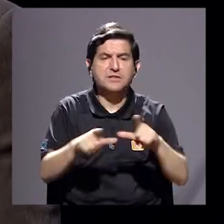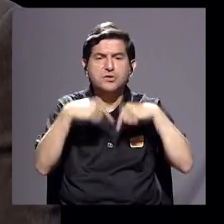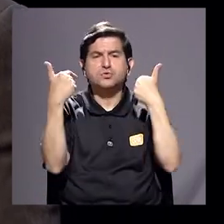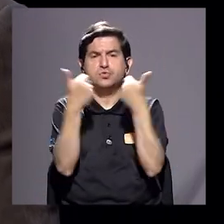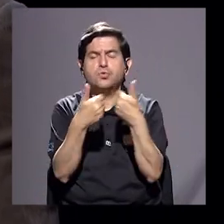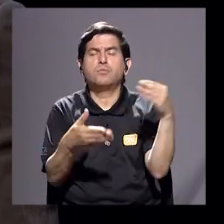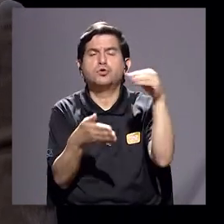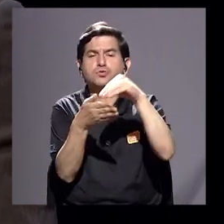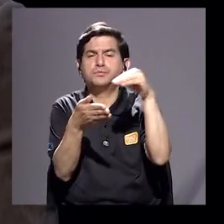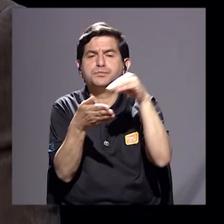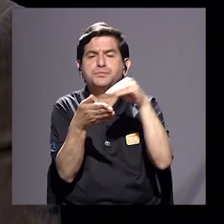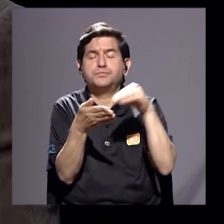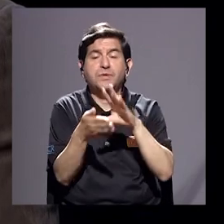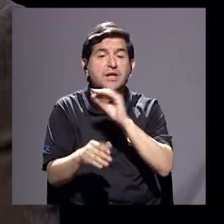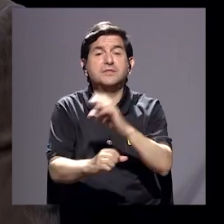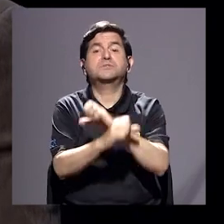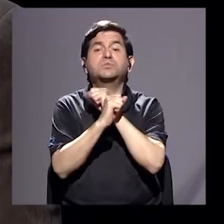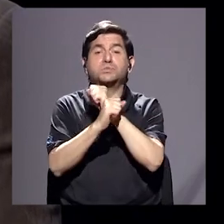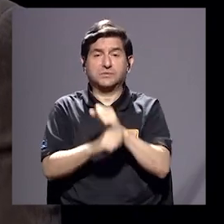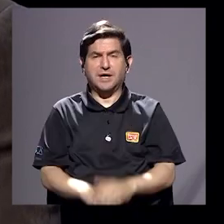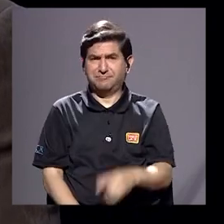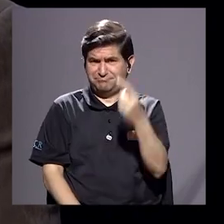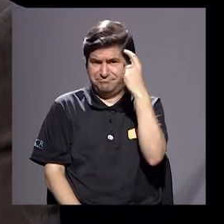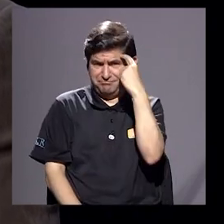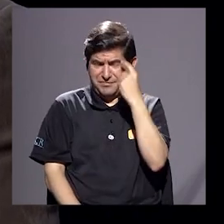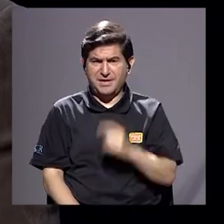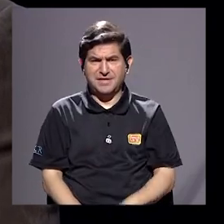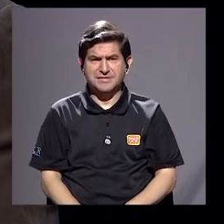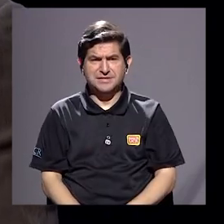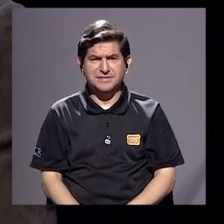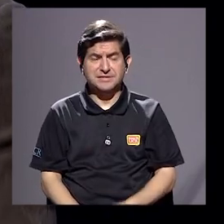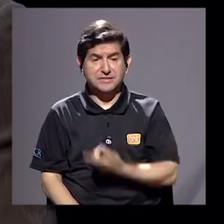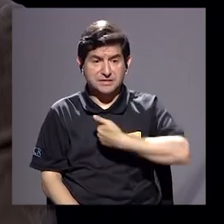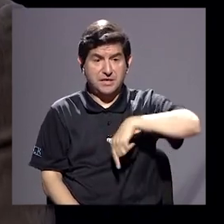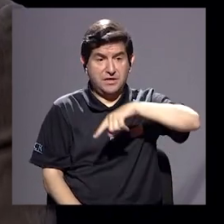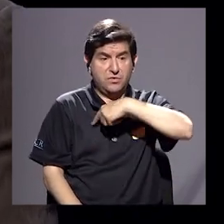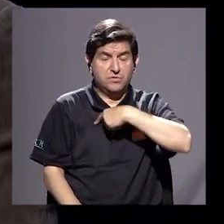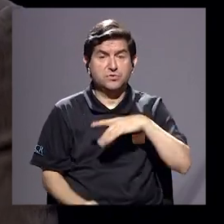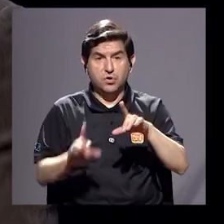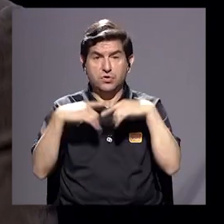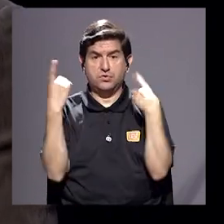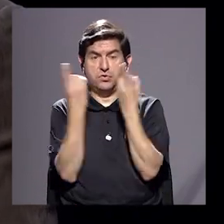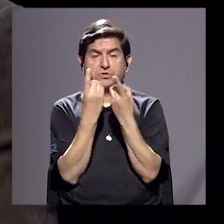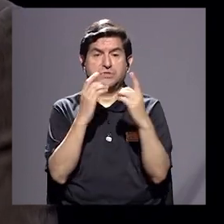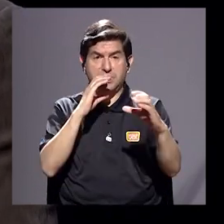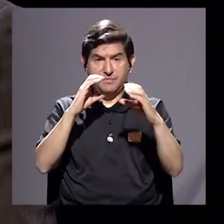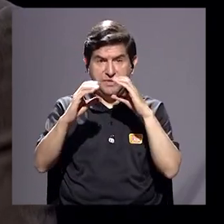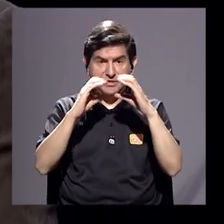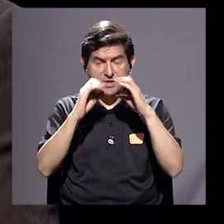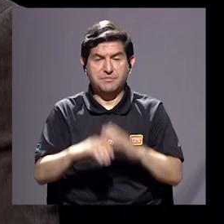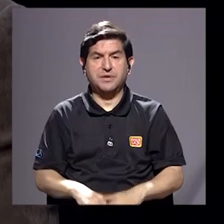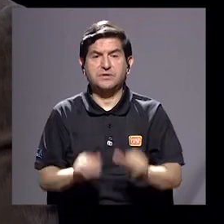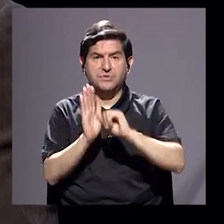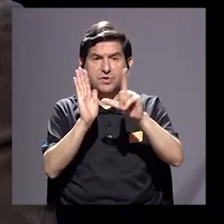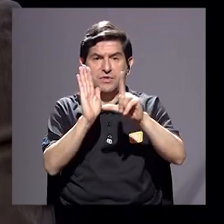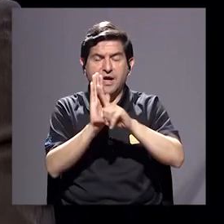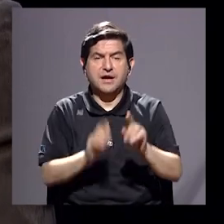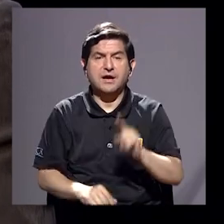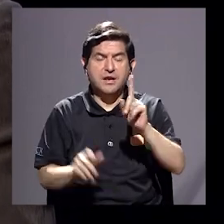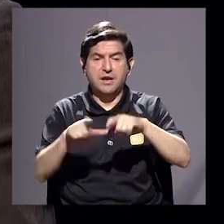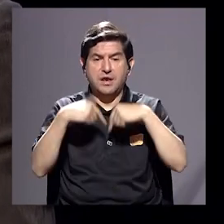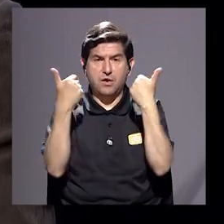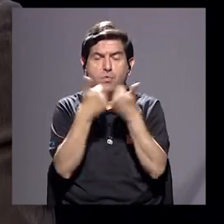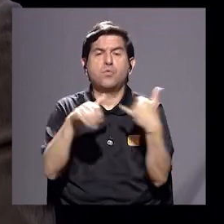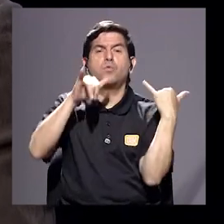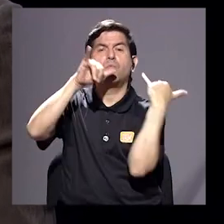y también es por seguridad porque imagínate qué acusación más seria tendríamos nosotros como departamento de comunicación de la asamblea si una fracción